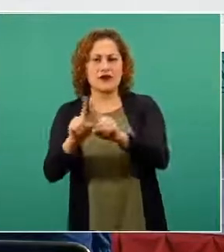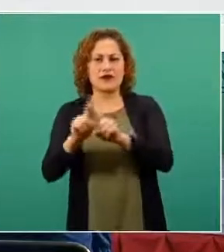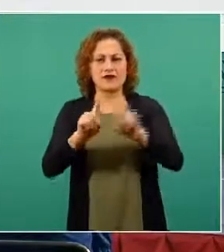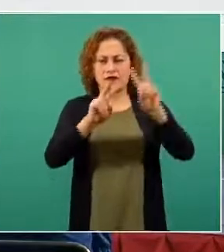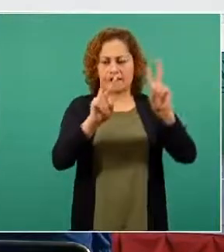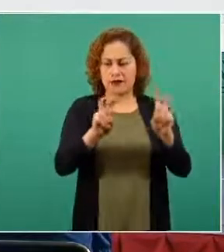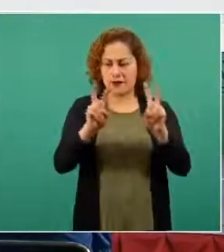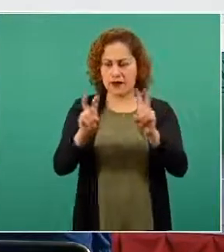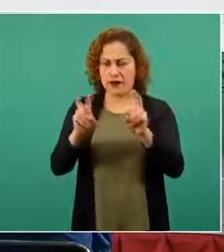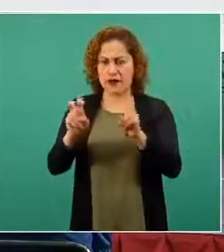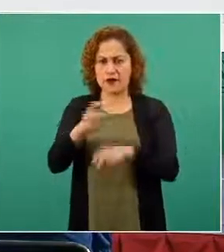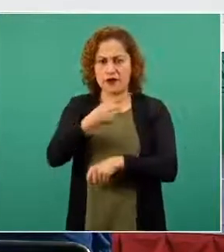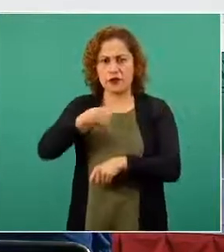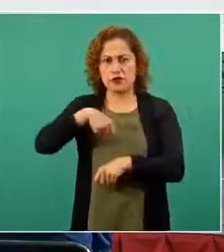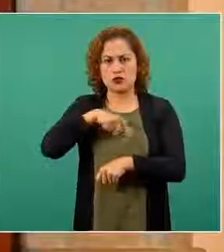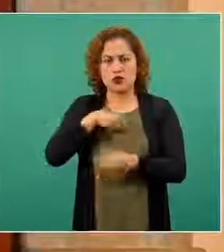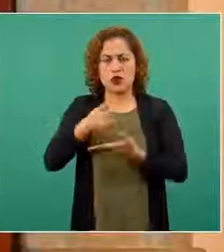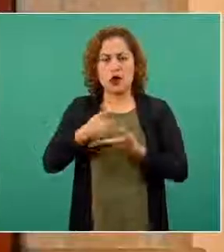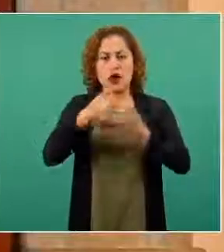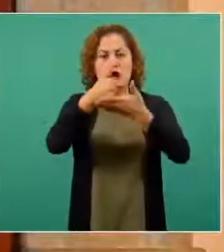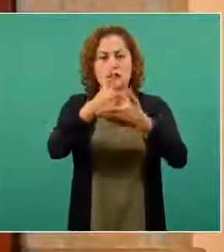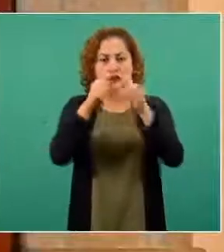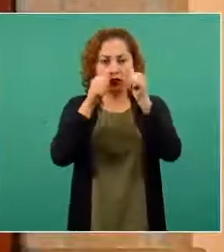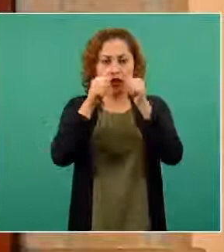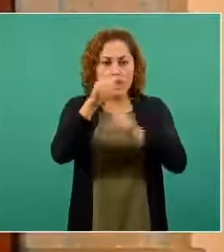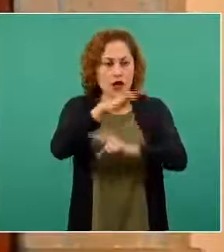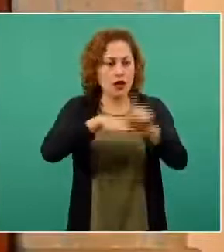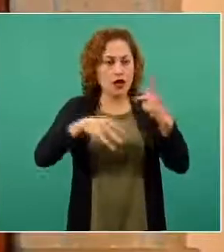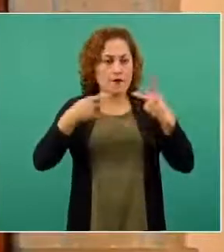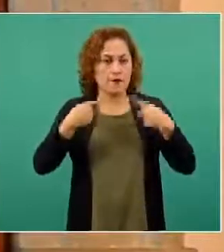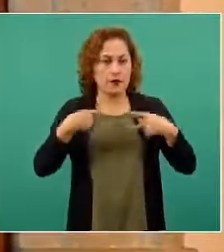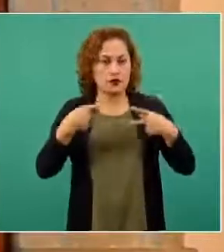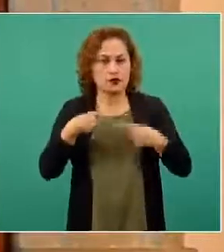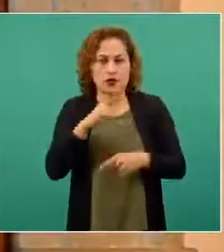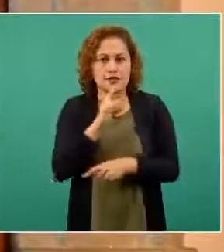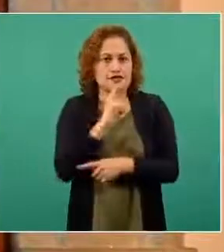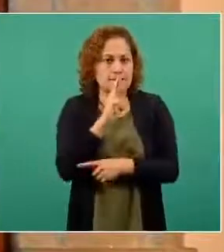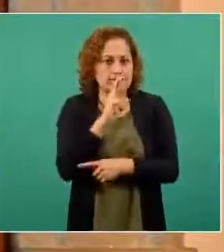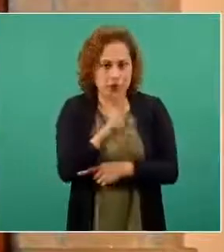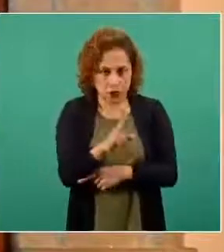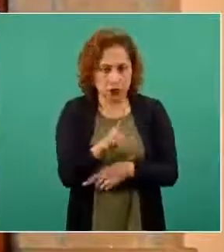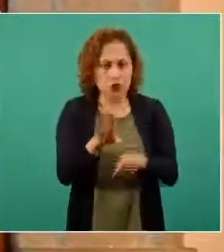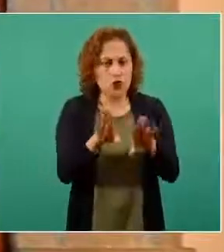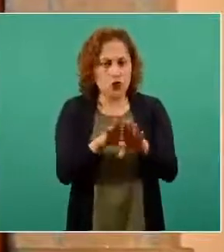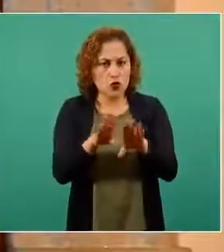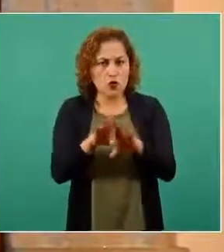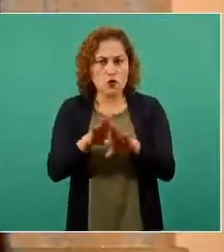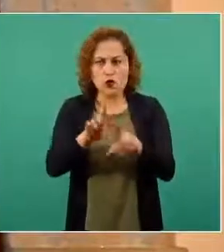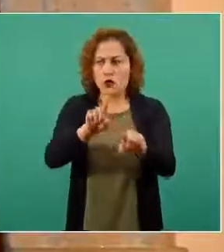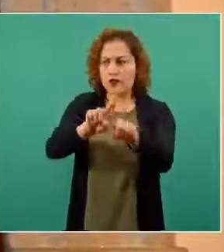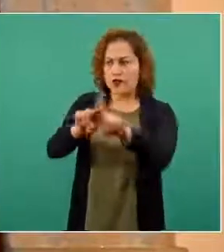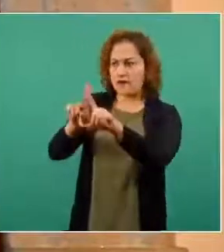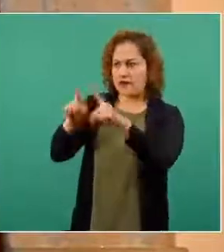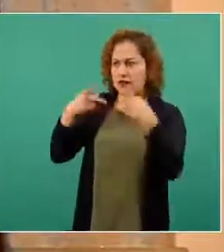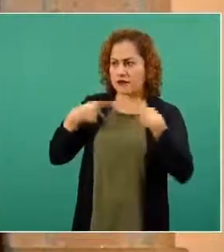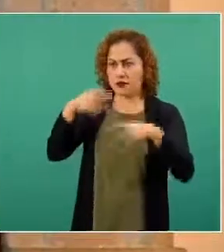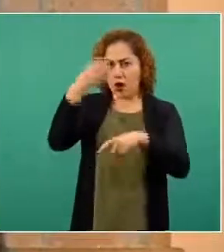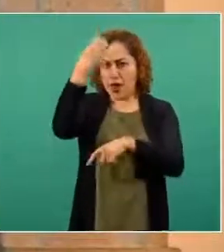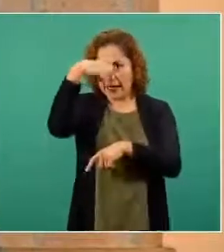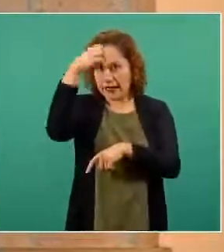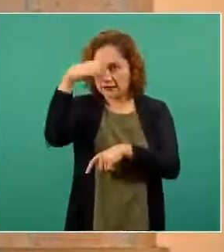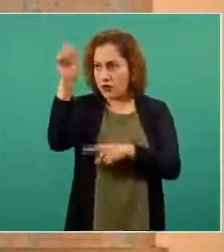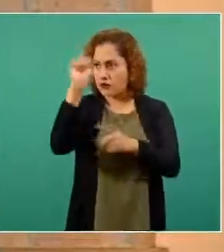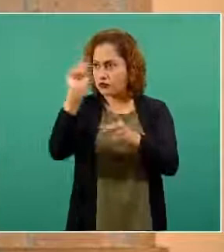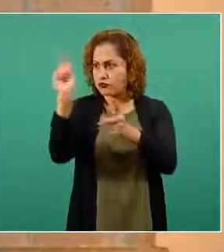tratar a nuestros pacientes de la mejor manera posible, conjuntando una gran cantidad de expertos, como bien lo ha mencionado la doctora de la